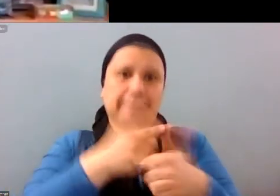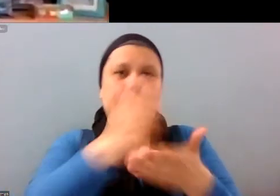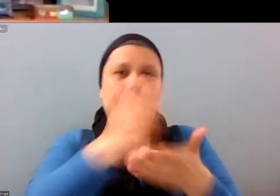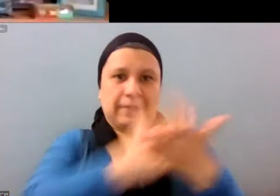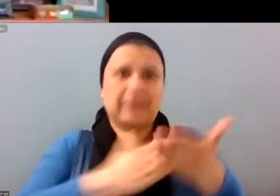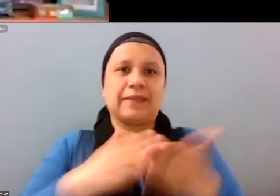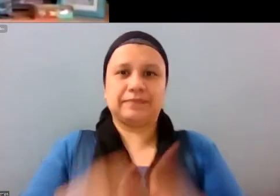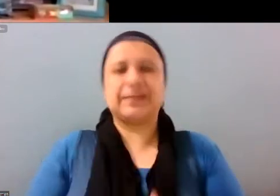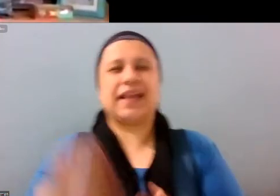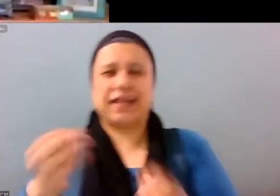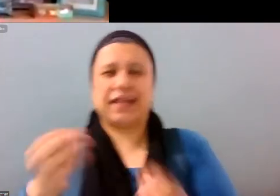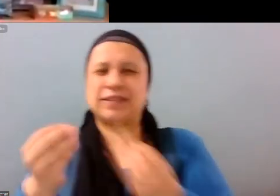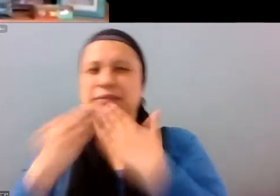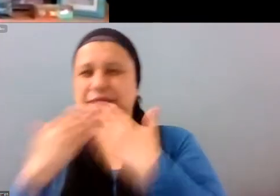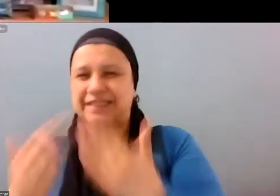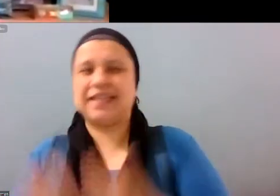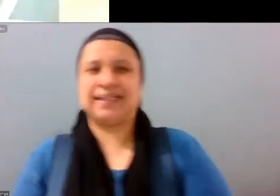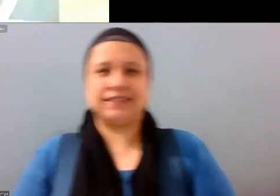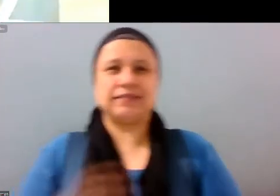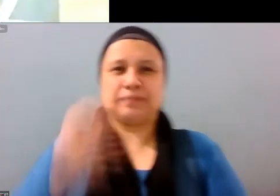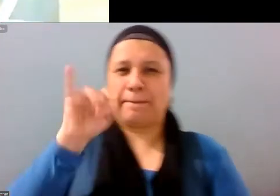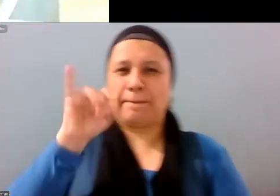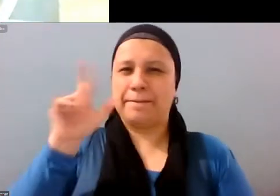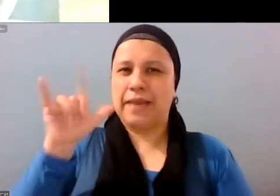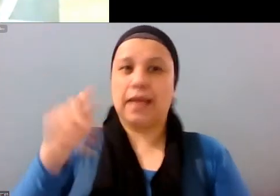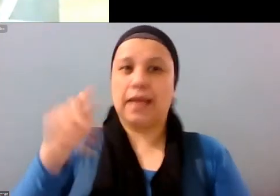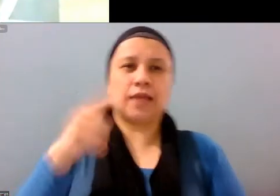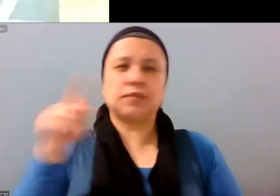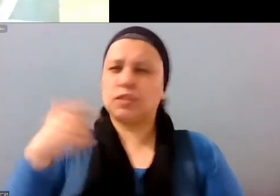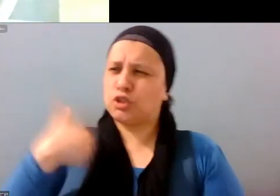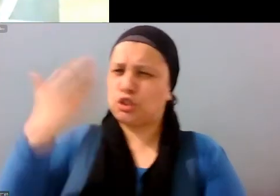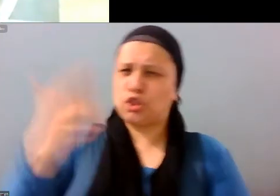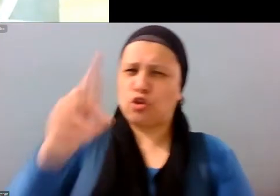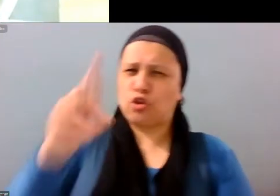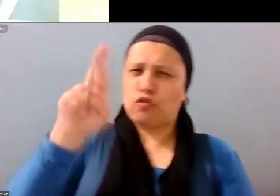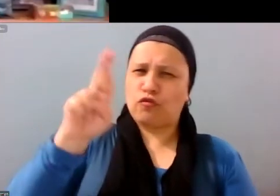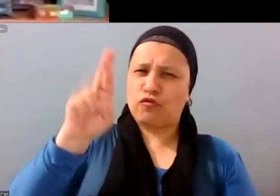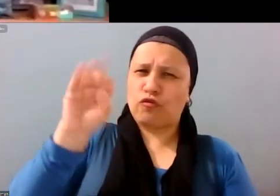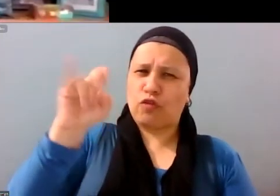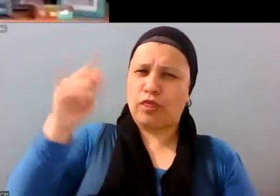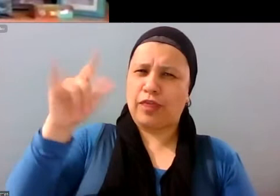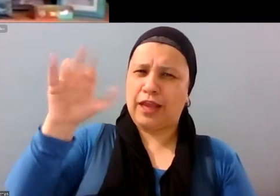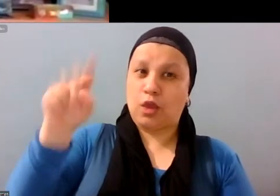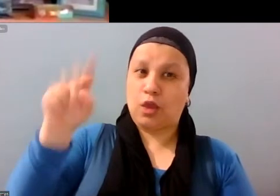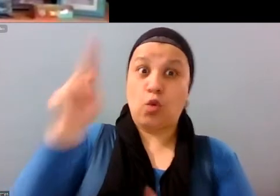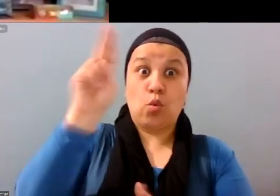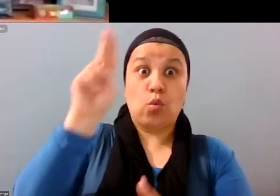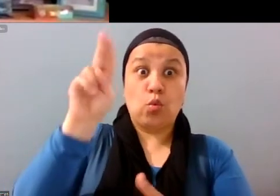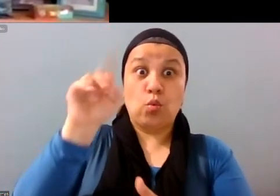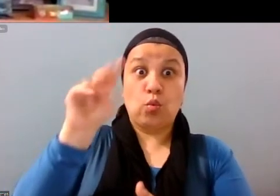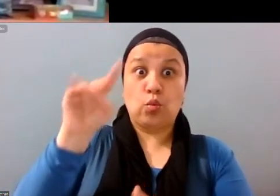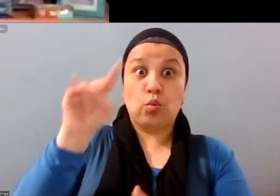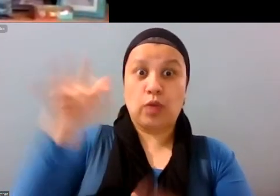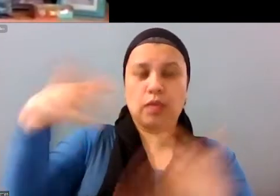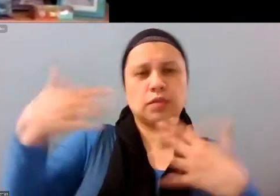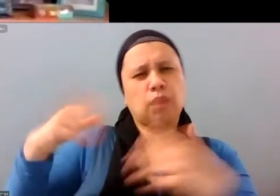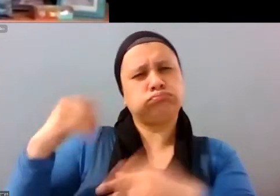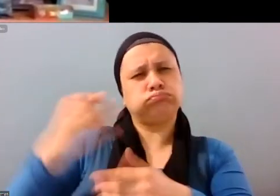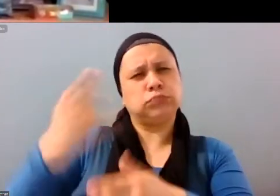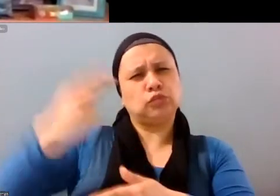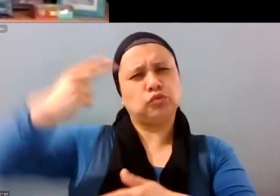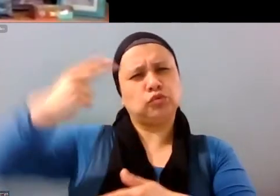melania don rodrigo siendo la universidad estatal a distancia una de las universidades con mayor trayectoria tanto en el país como en